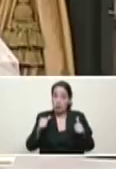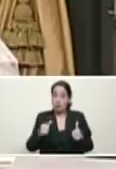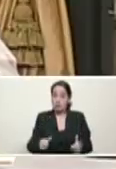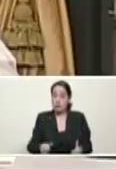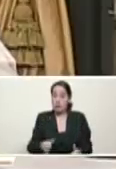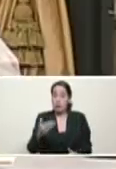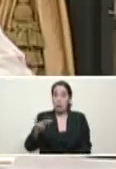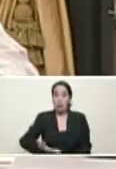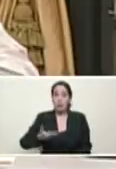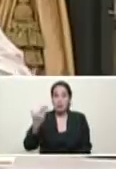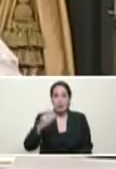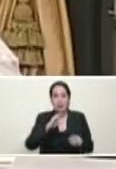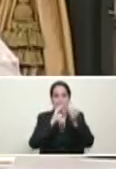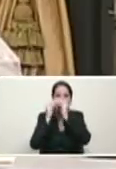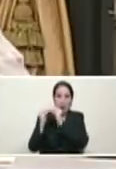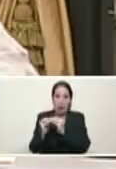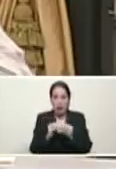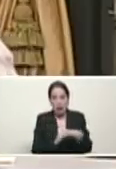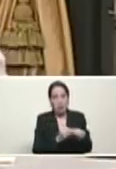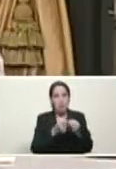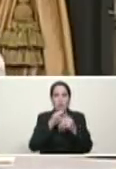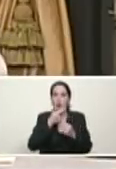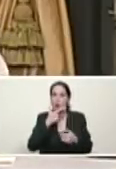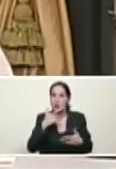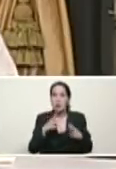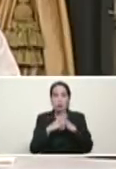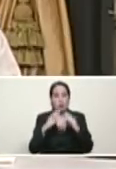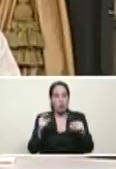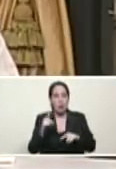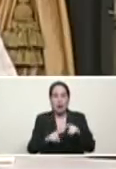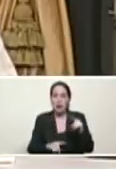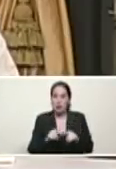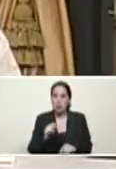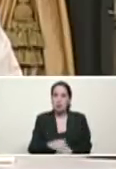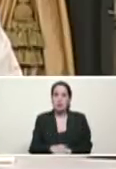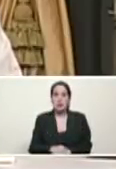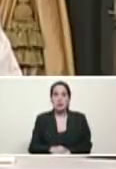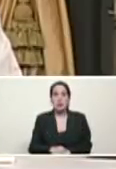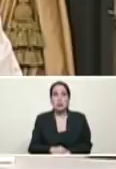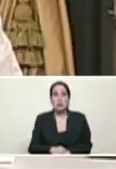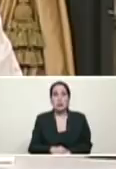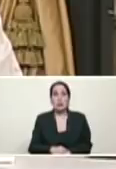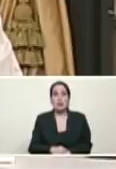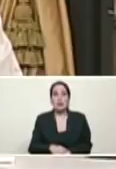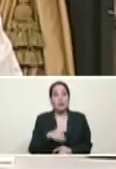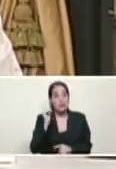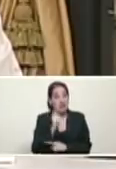importante el mantenimiento, el embellecimiento, la mejoría de las cosas. Mantenimiento.